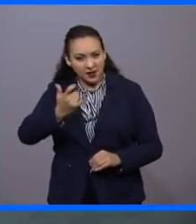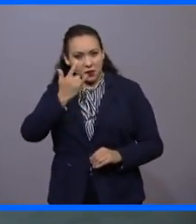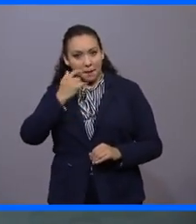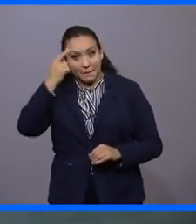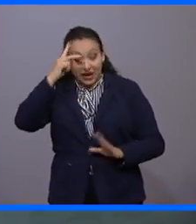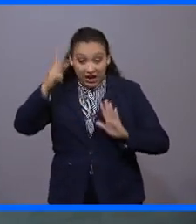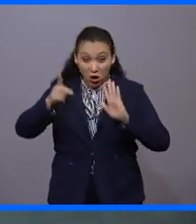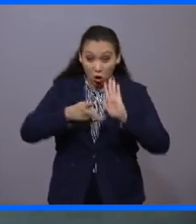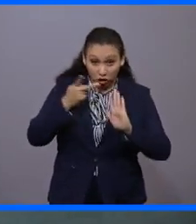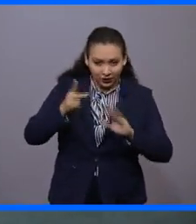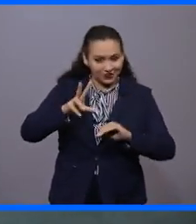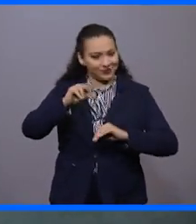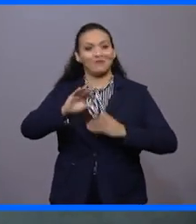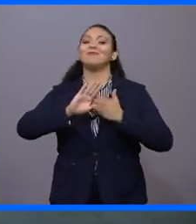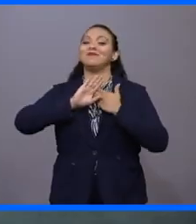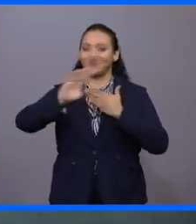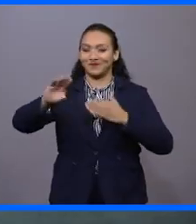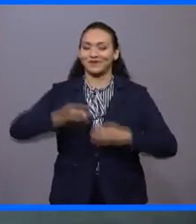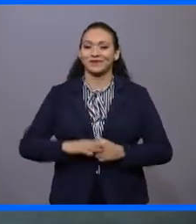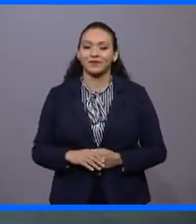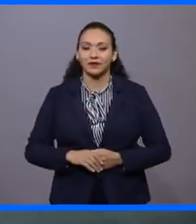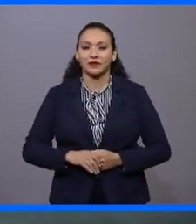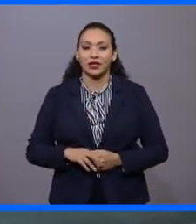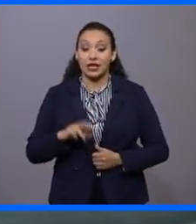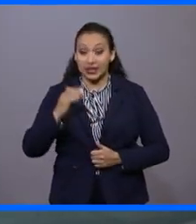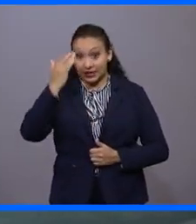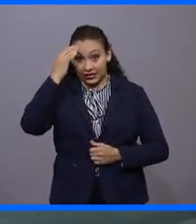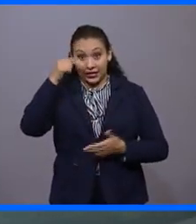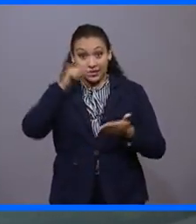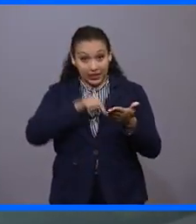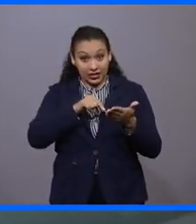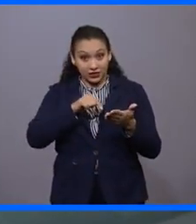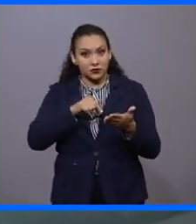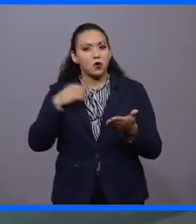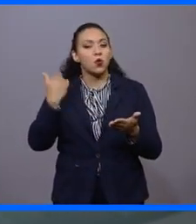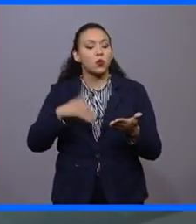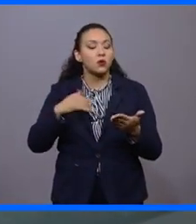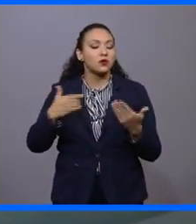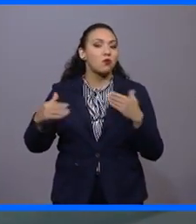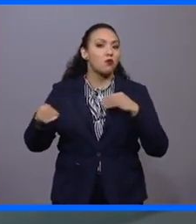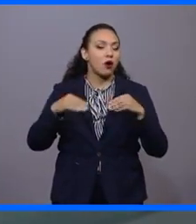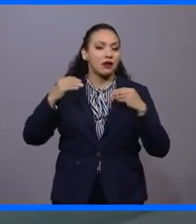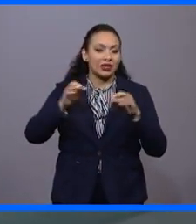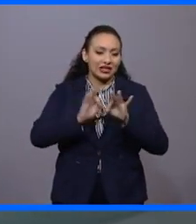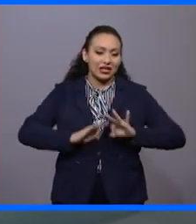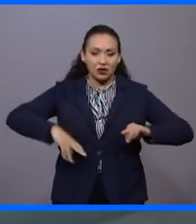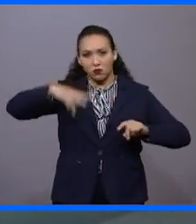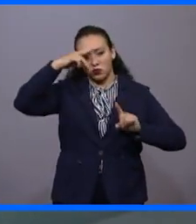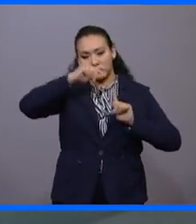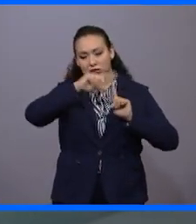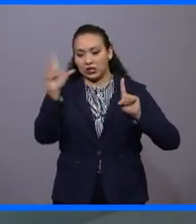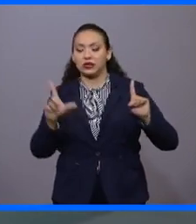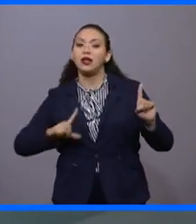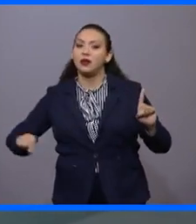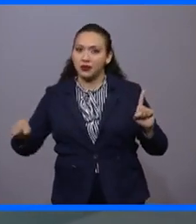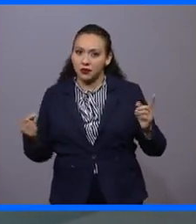nunca más se repita. Reconoció que esta ha sido una de las movilizaciones sociales más grandes en la historia de México, cuyo